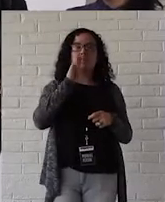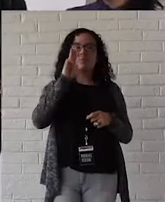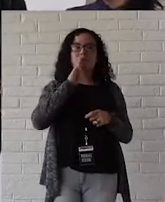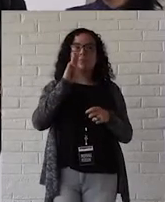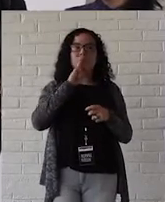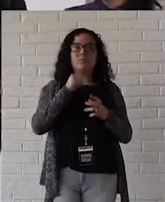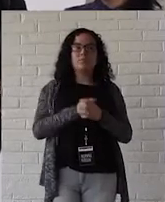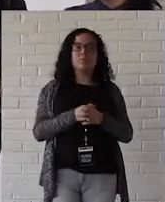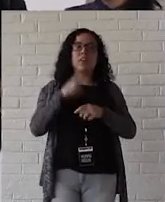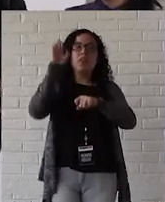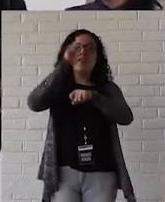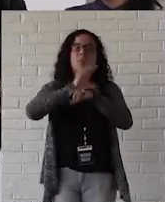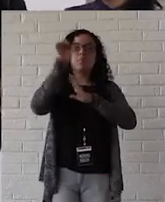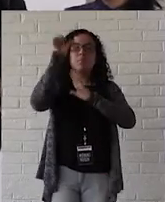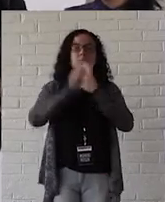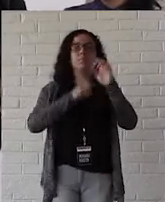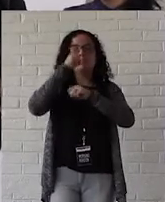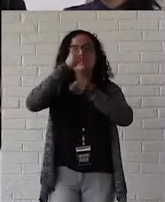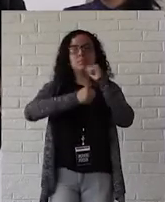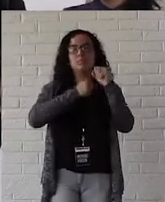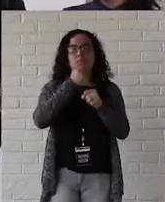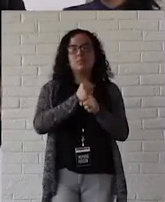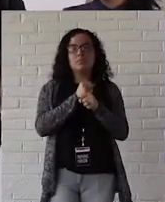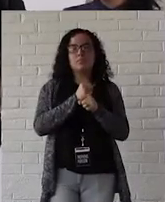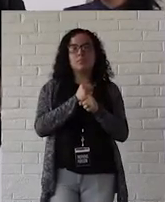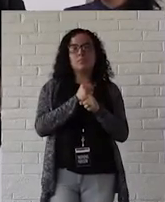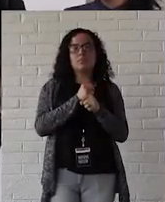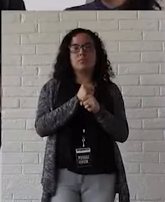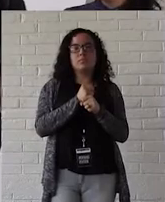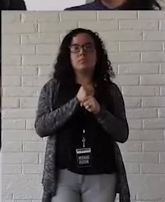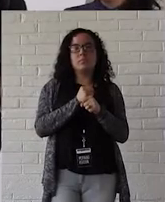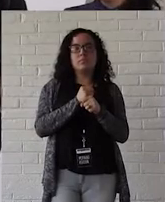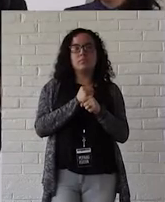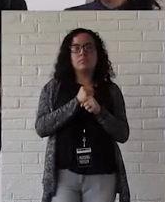Puedes pensar en el día, en el mes, en el año. Igualmente,